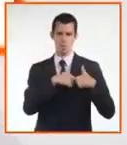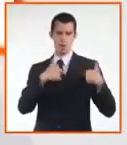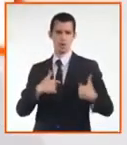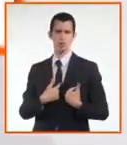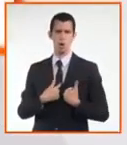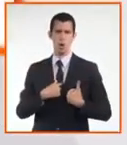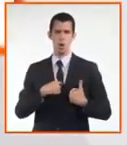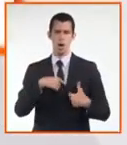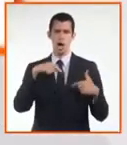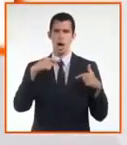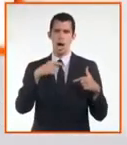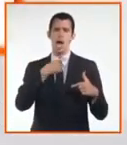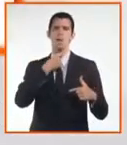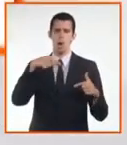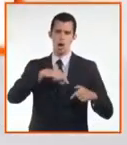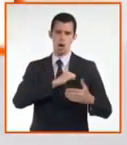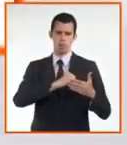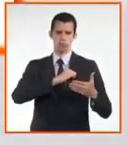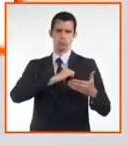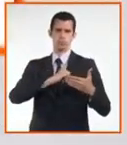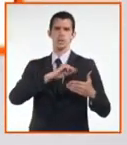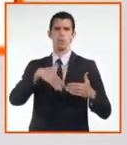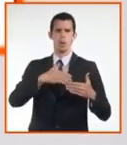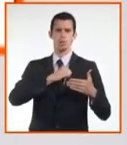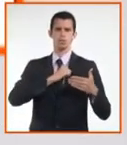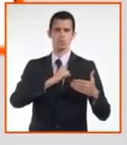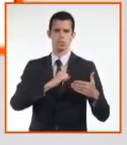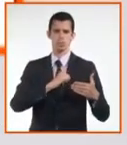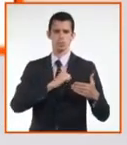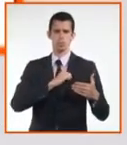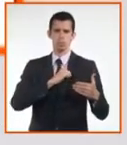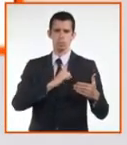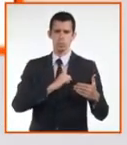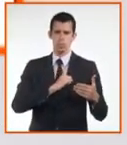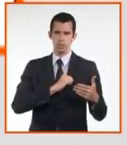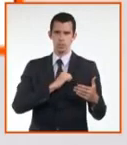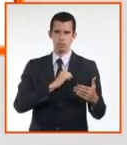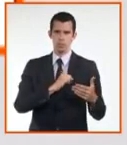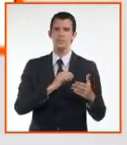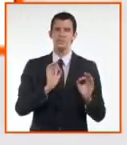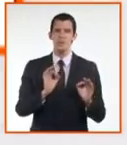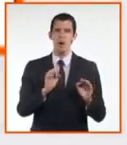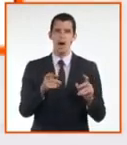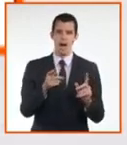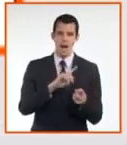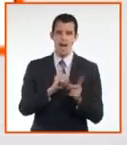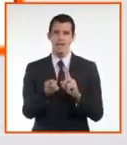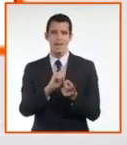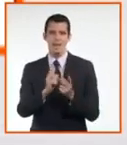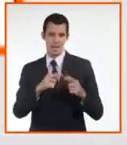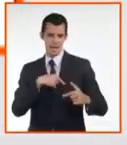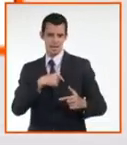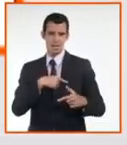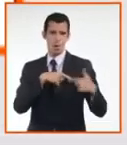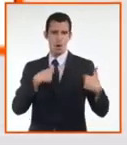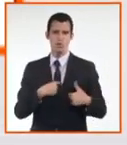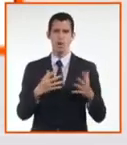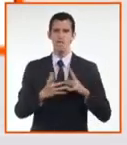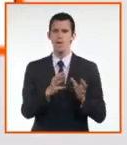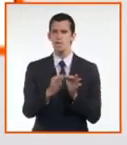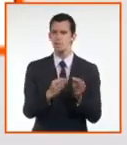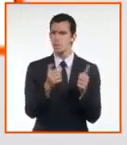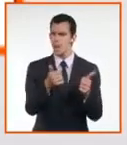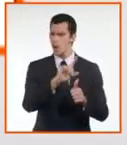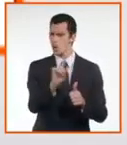5 que no están en un estado afectados en todo el año están allí en la pantalla que lo pueden haberlo la población sin embargo es verapamilo en tableta